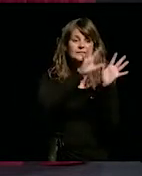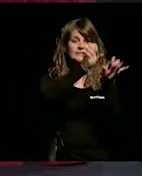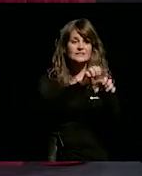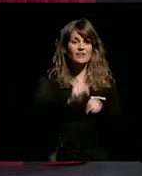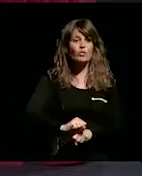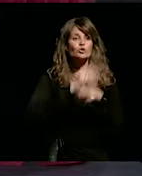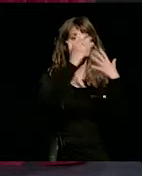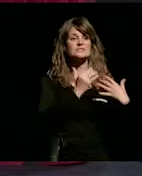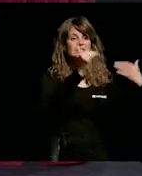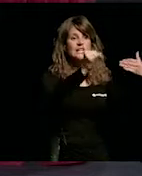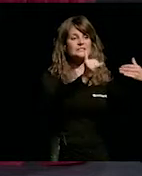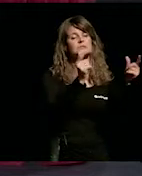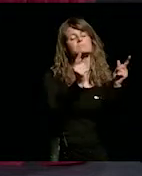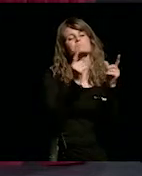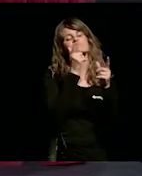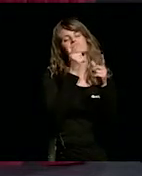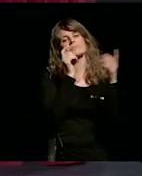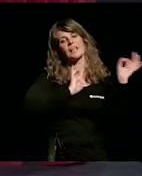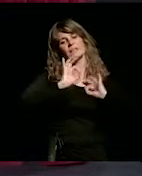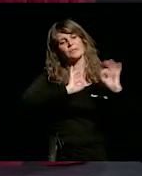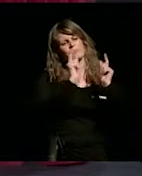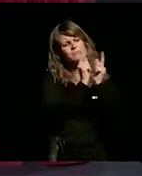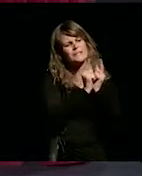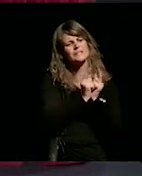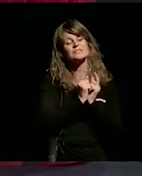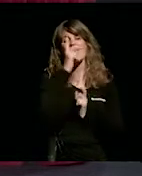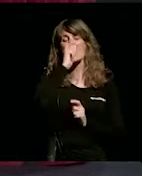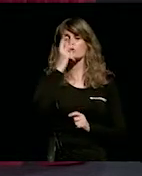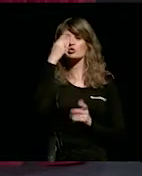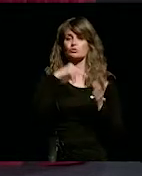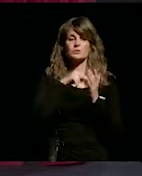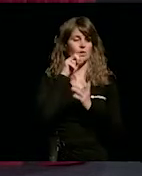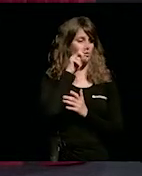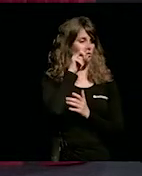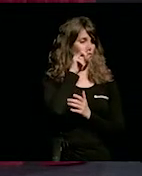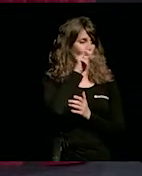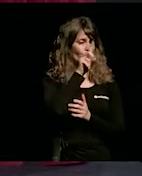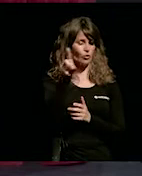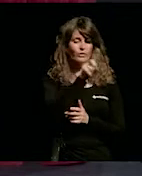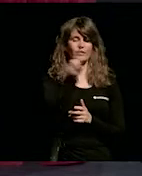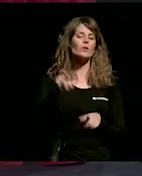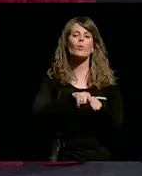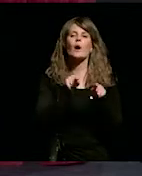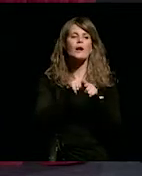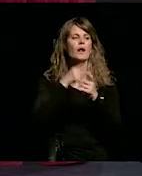para pequeñas interpretaciones, el año 2011 marcó un cambio en Reino Unido en cuanto al panorama de las artes.